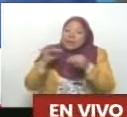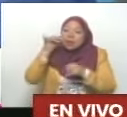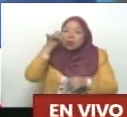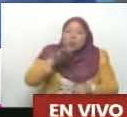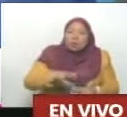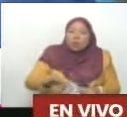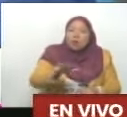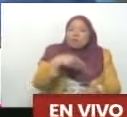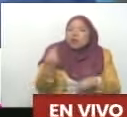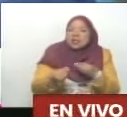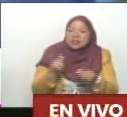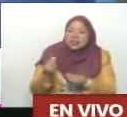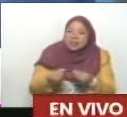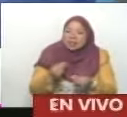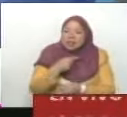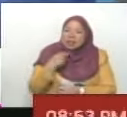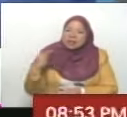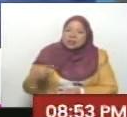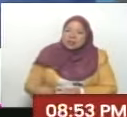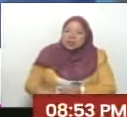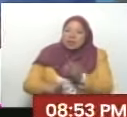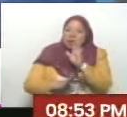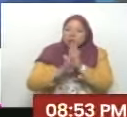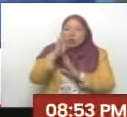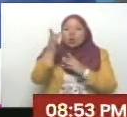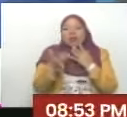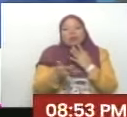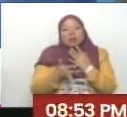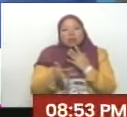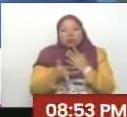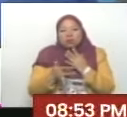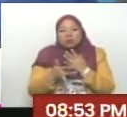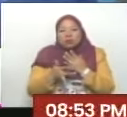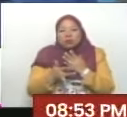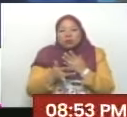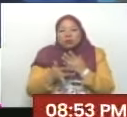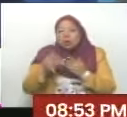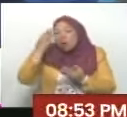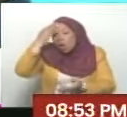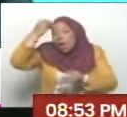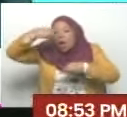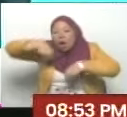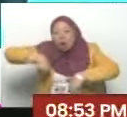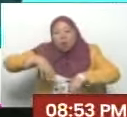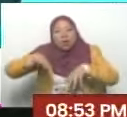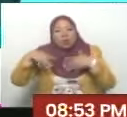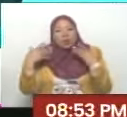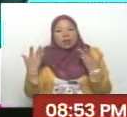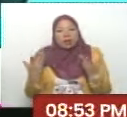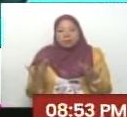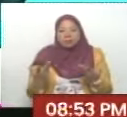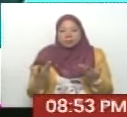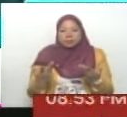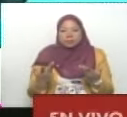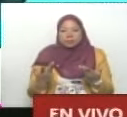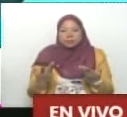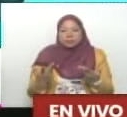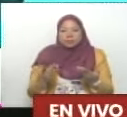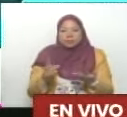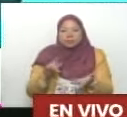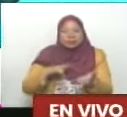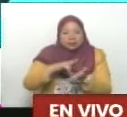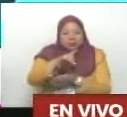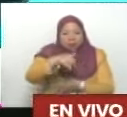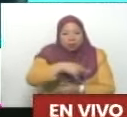pueblo todos los avances, la concreción de acuerdos, todas las cosas. Gabriela viene ahorita